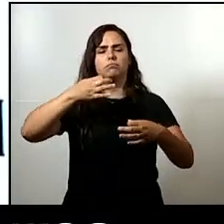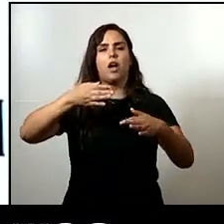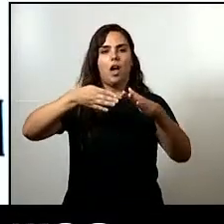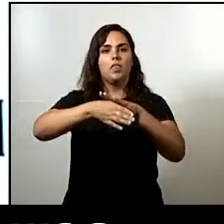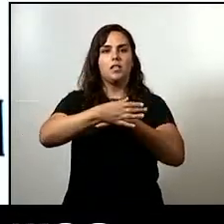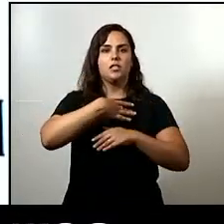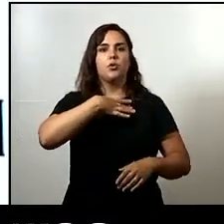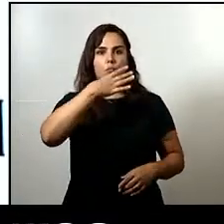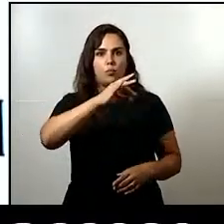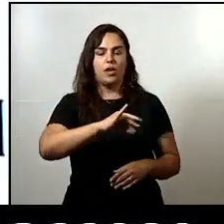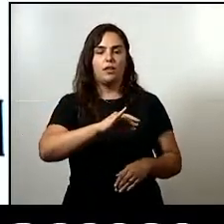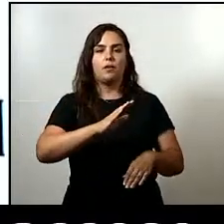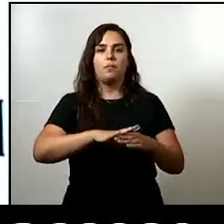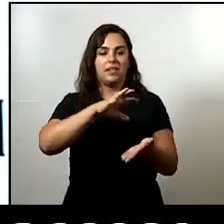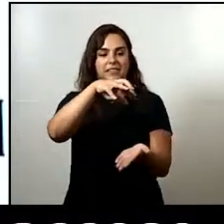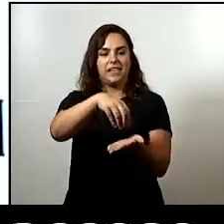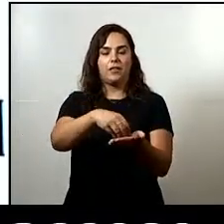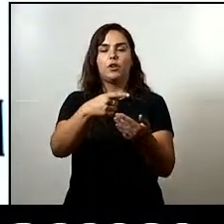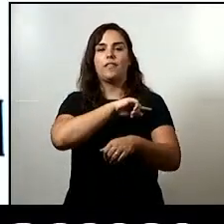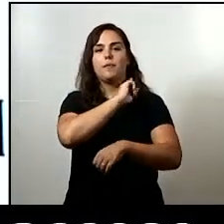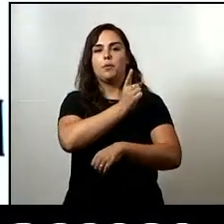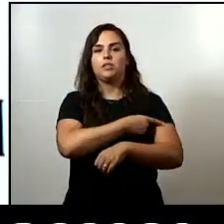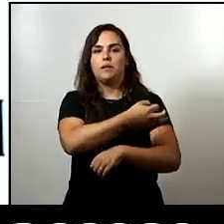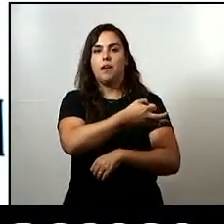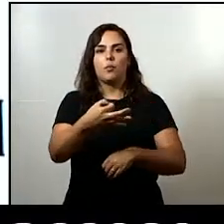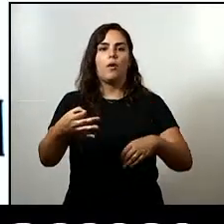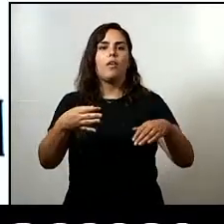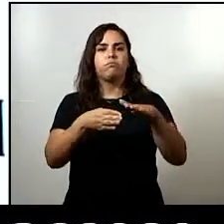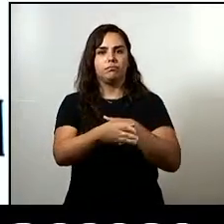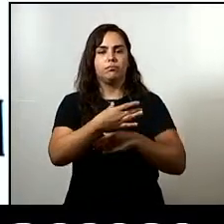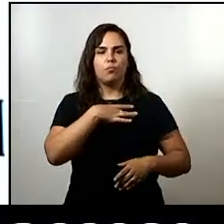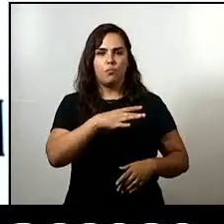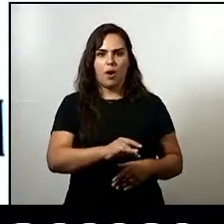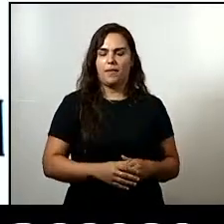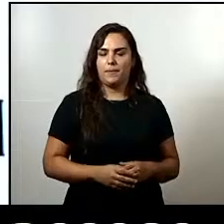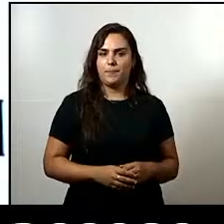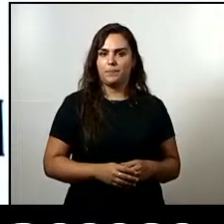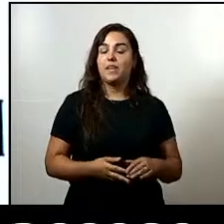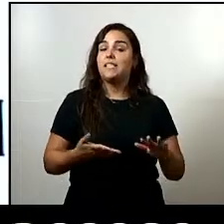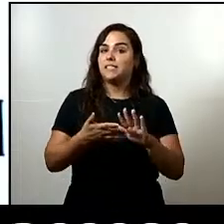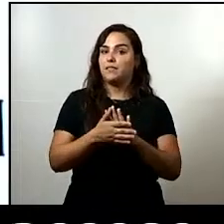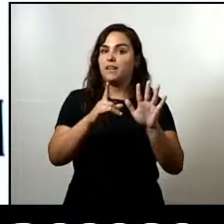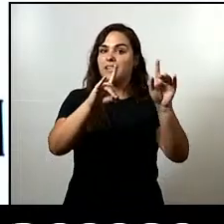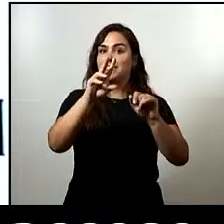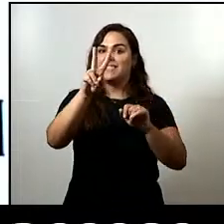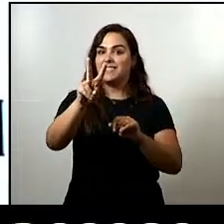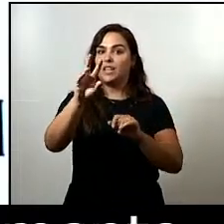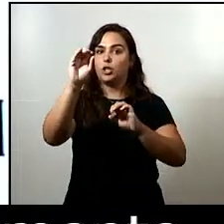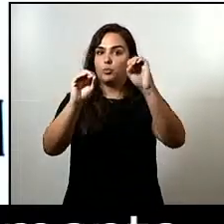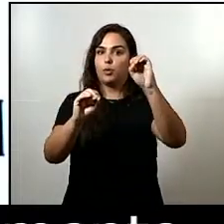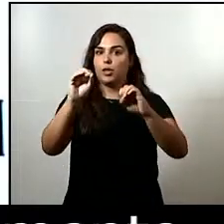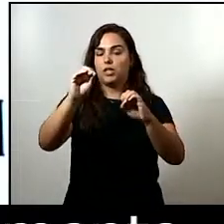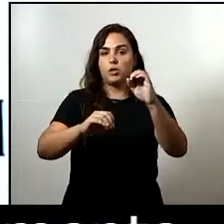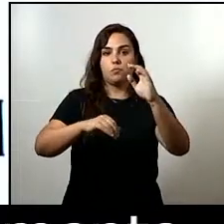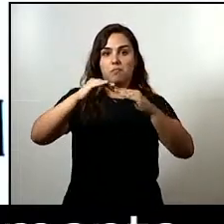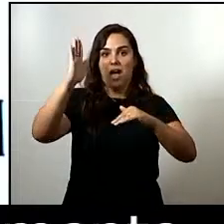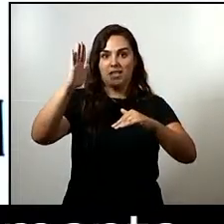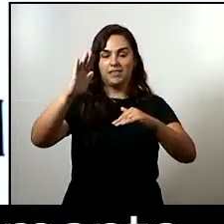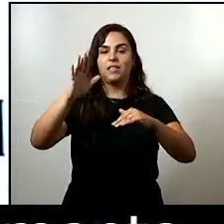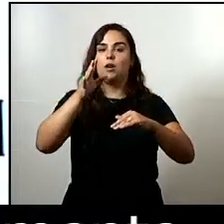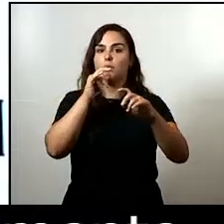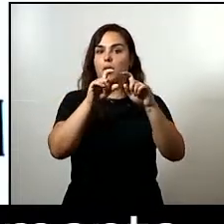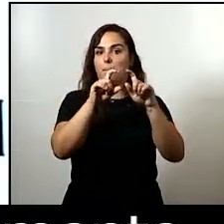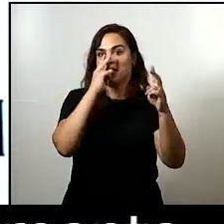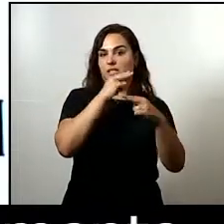a las instalaciones deportivas adecuadas. Supone un aumento del 62% de la aportación de la